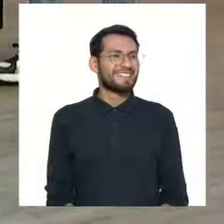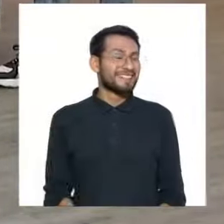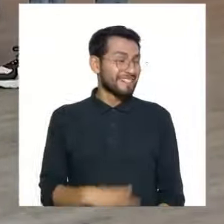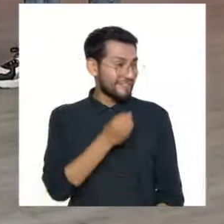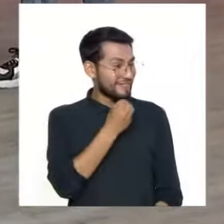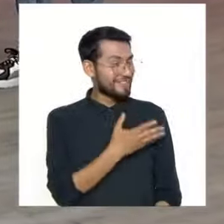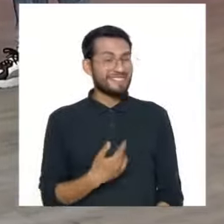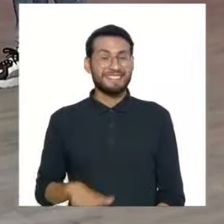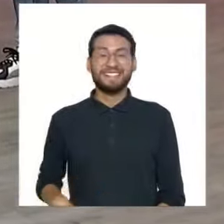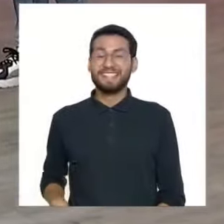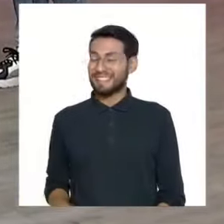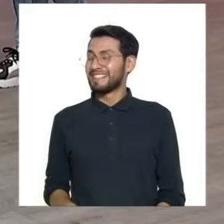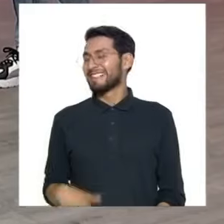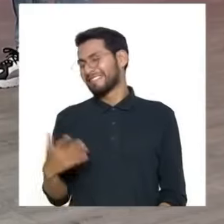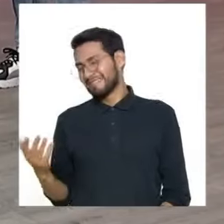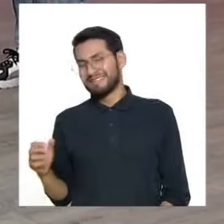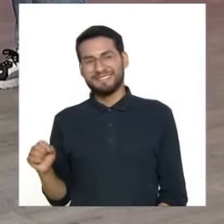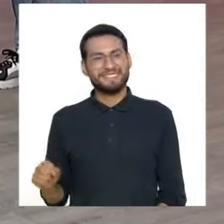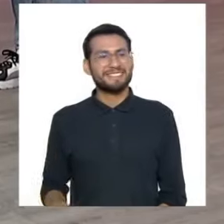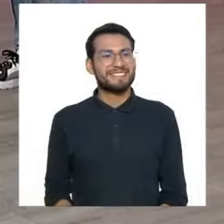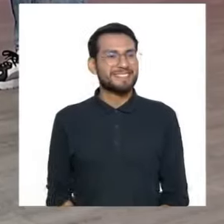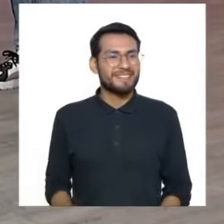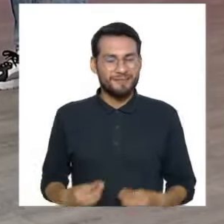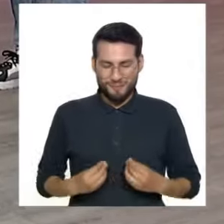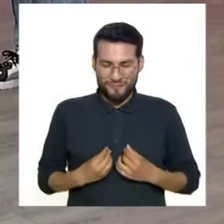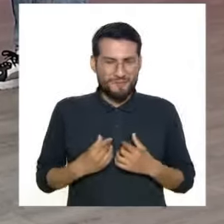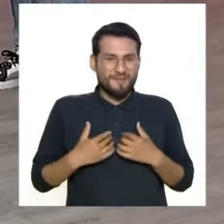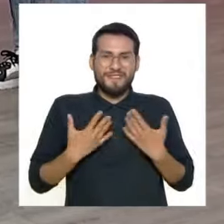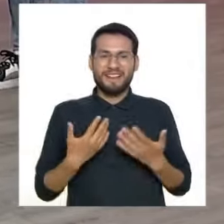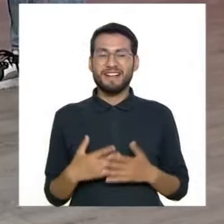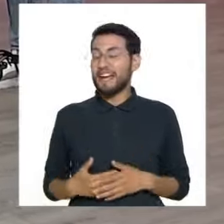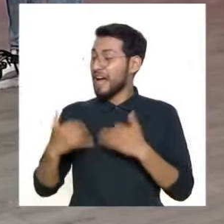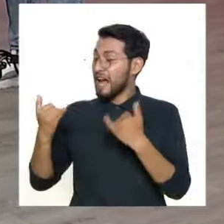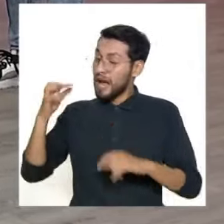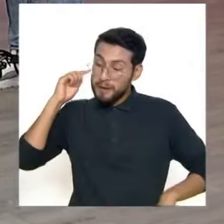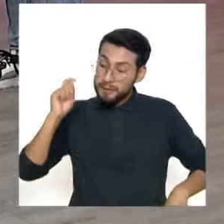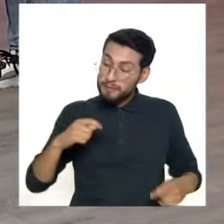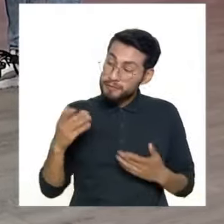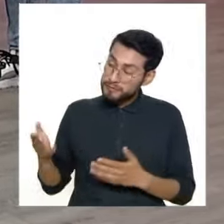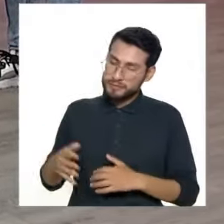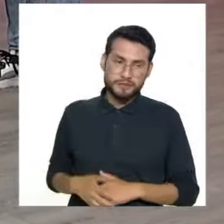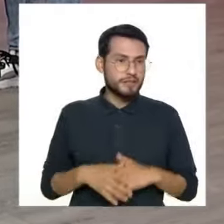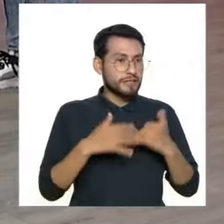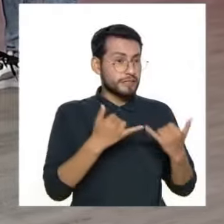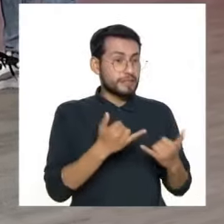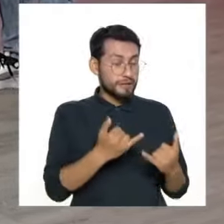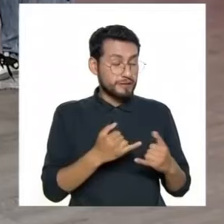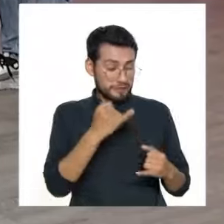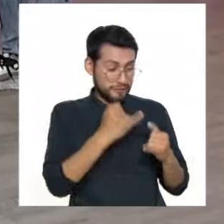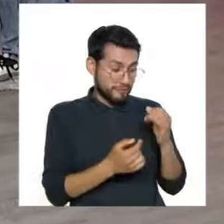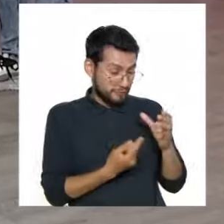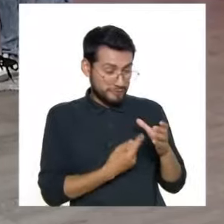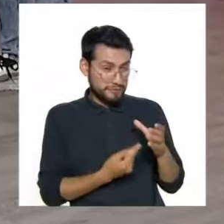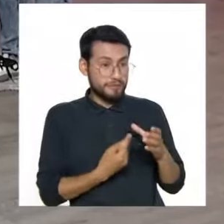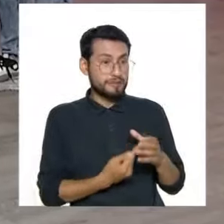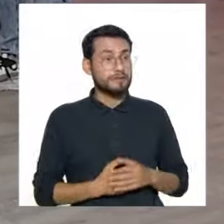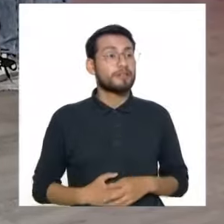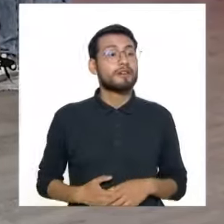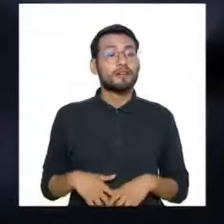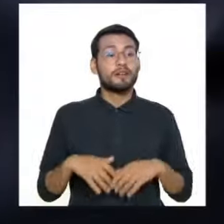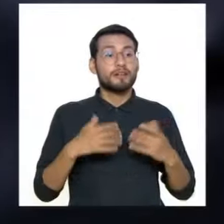buenísimo es lo máximo claro te renueva te renueva y ahora pisu ahora vamos a terminar de licuar he echado la galleta